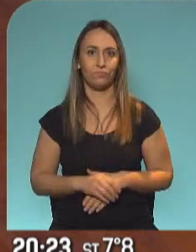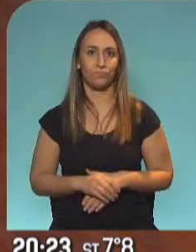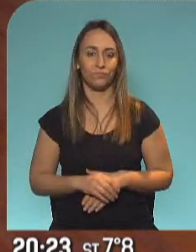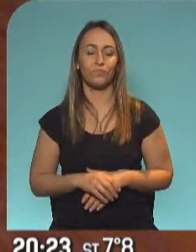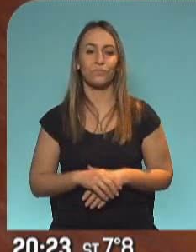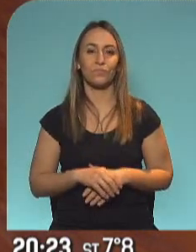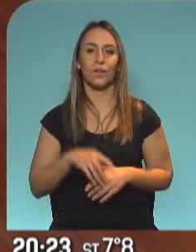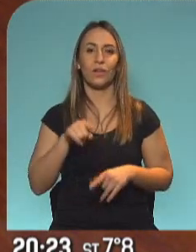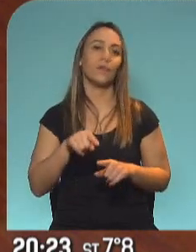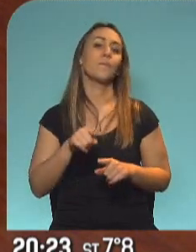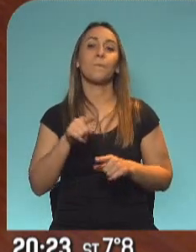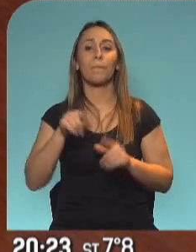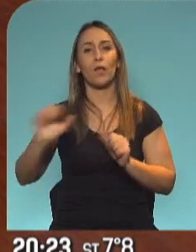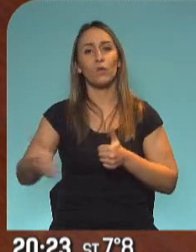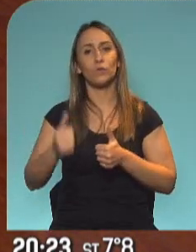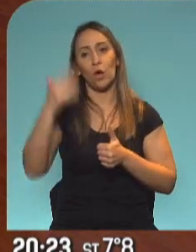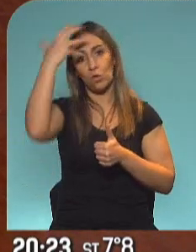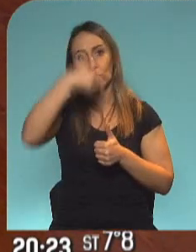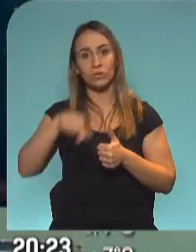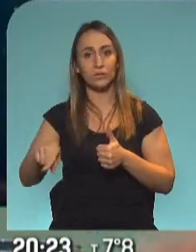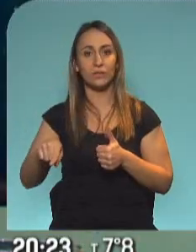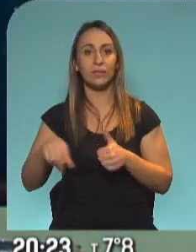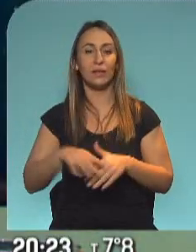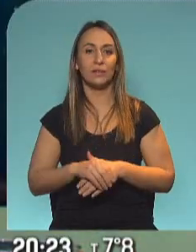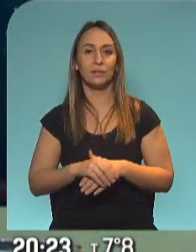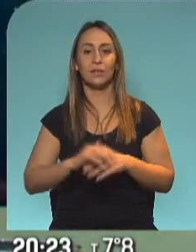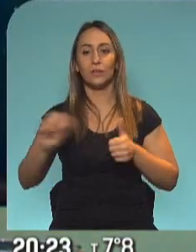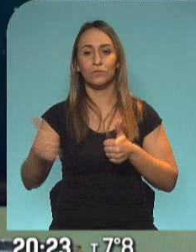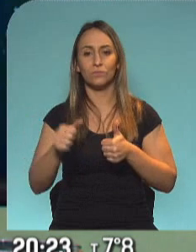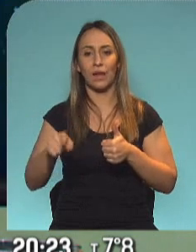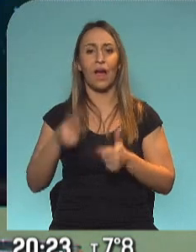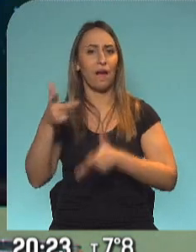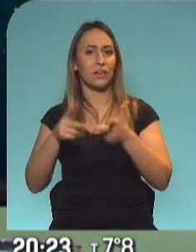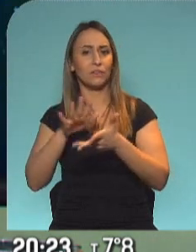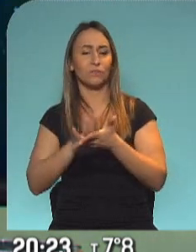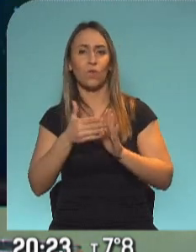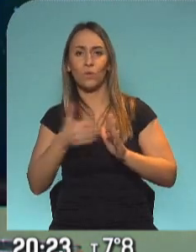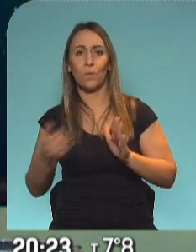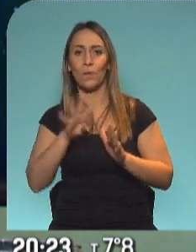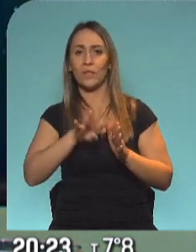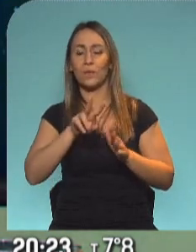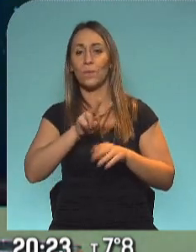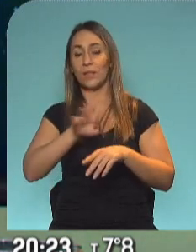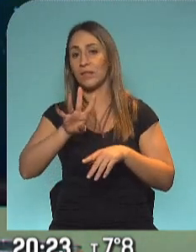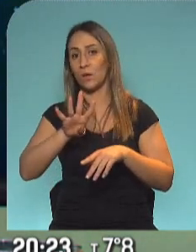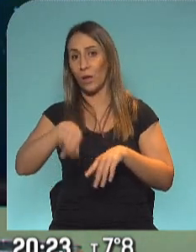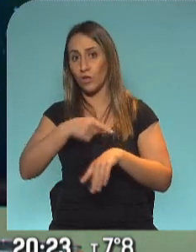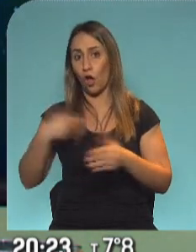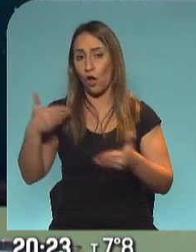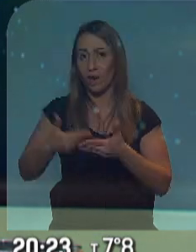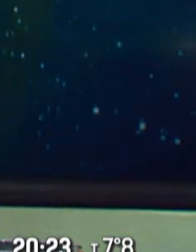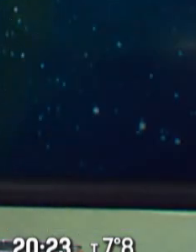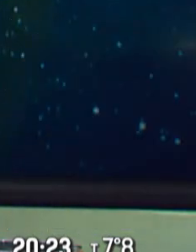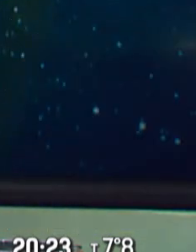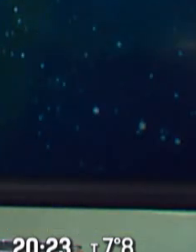Y con Lucía, aquí para hablar de algo que hace ya 24 horas Lucía está comentando. Está claro que hasta el 17 de